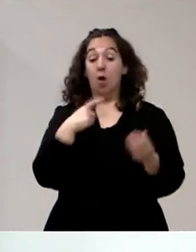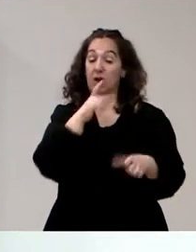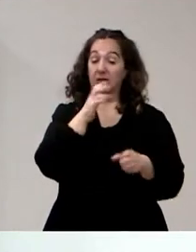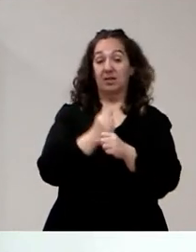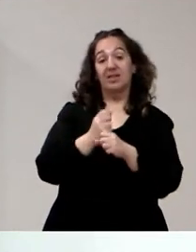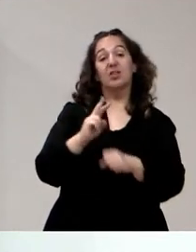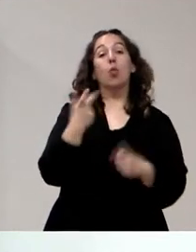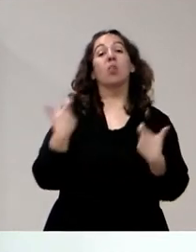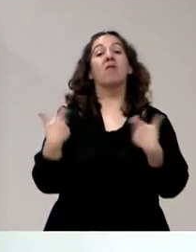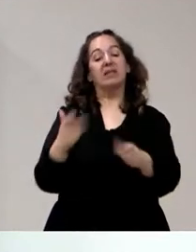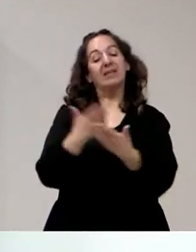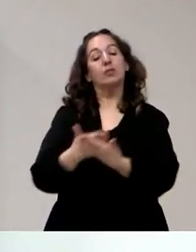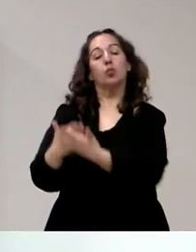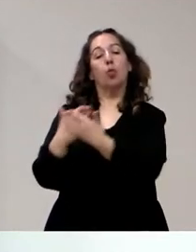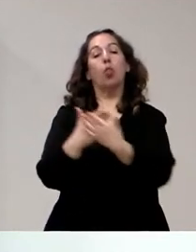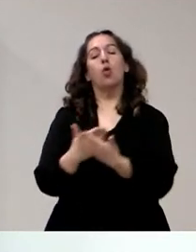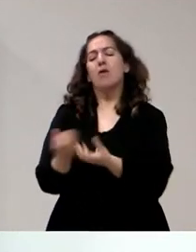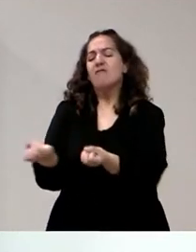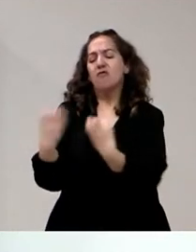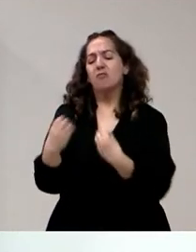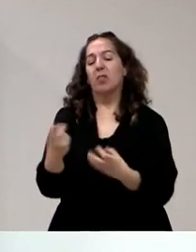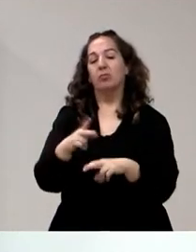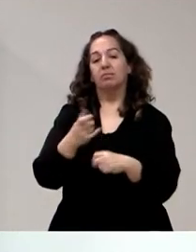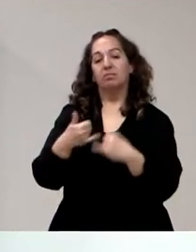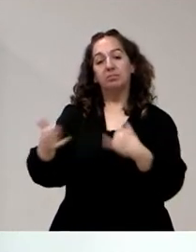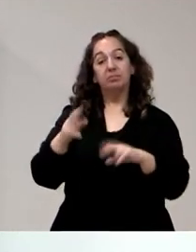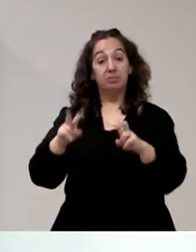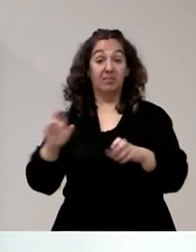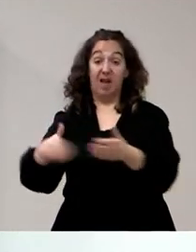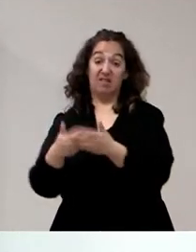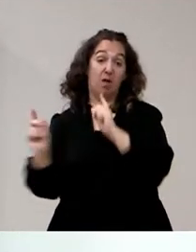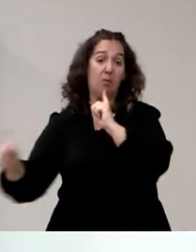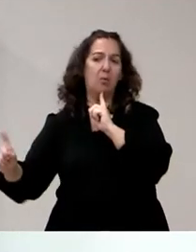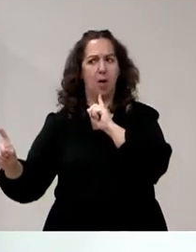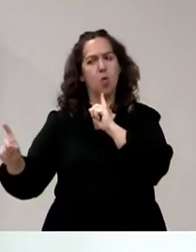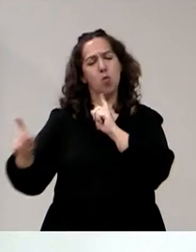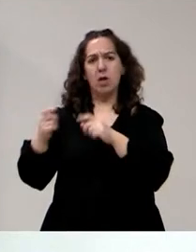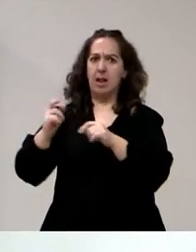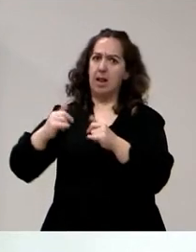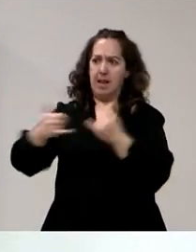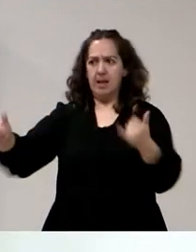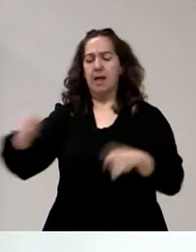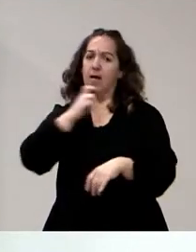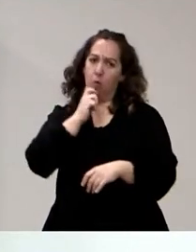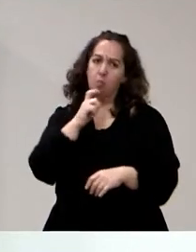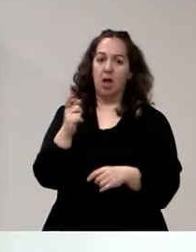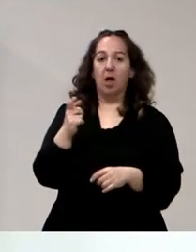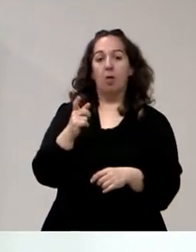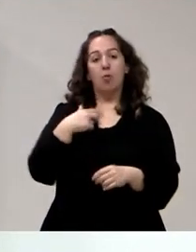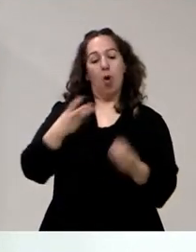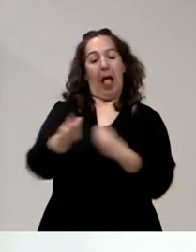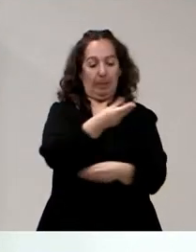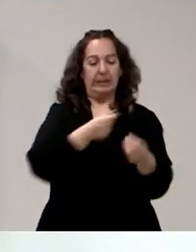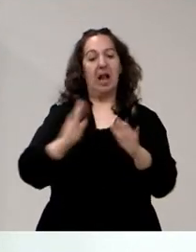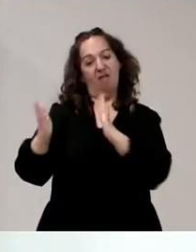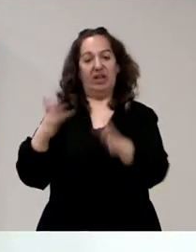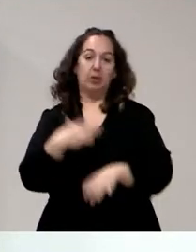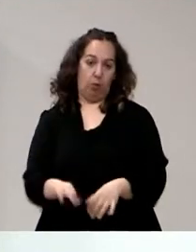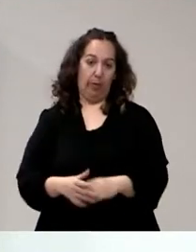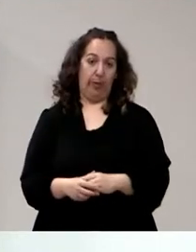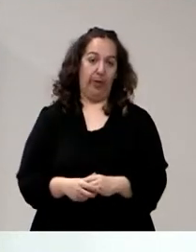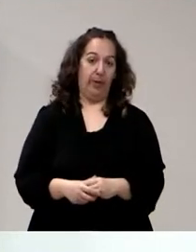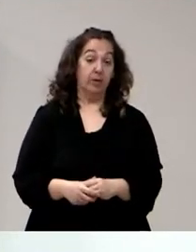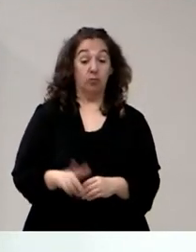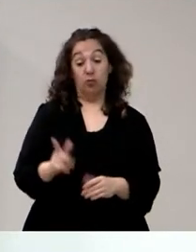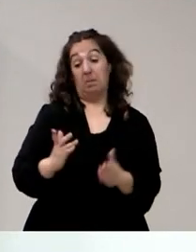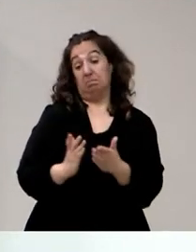en la segunda fase del estudio informativo de la nueva línea hasta vba una línea muy compleja con afectaciones ambientales importantes puesto que